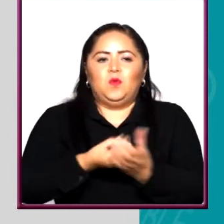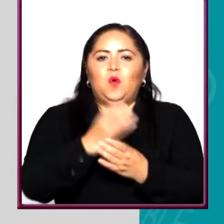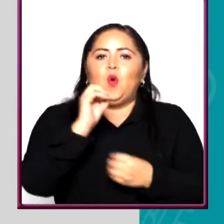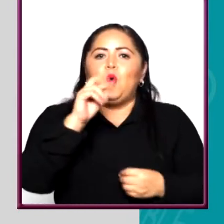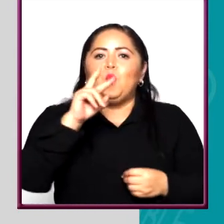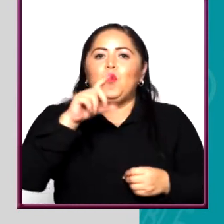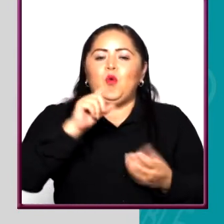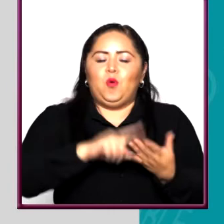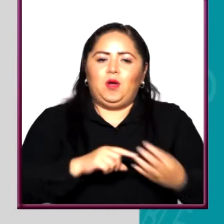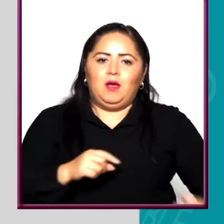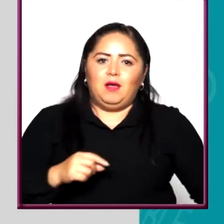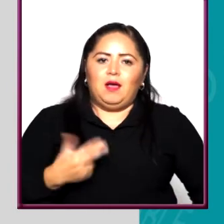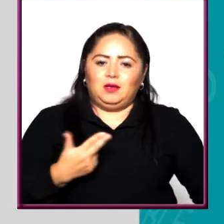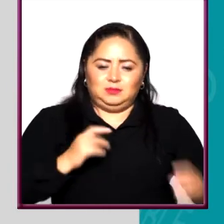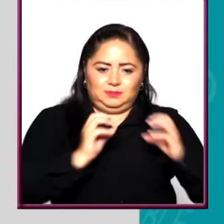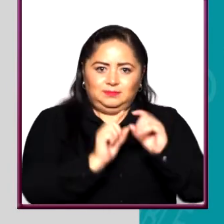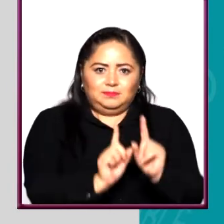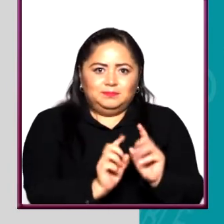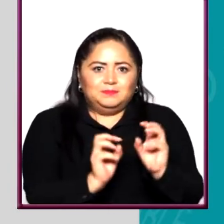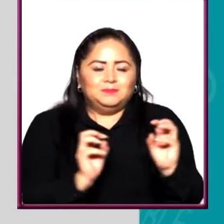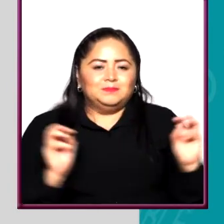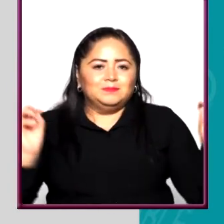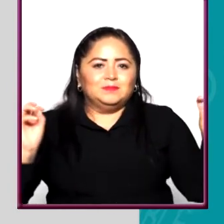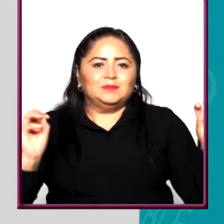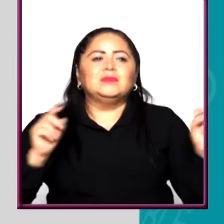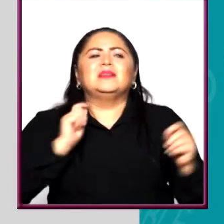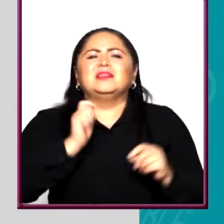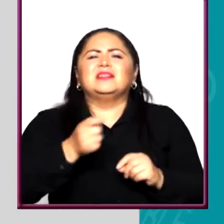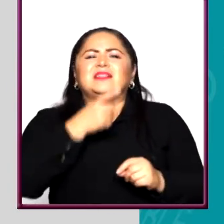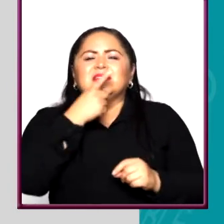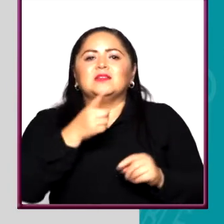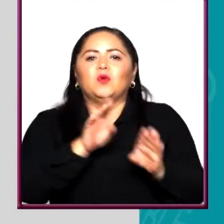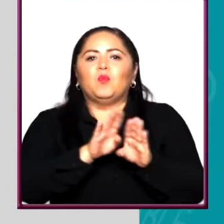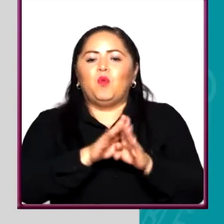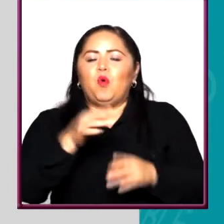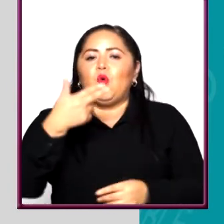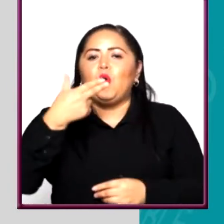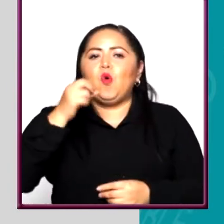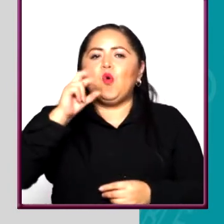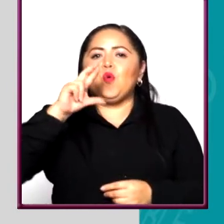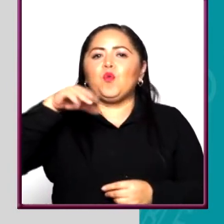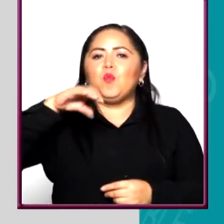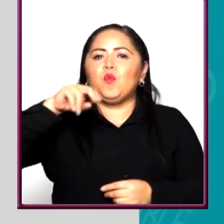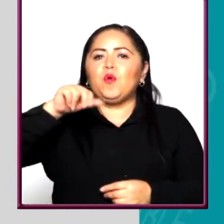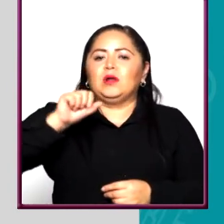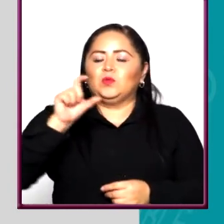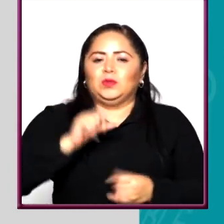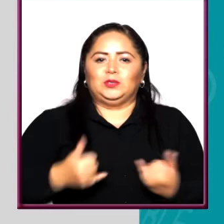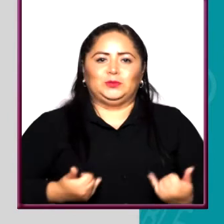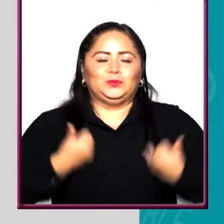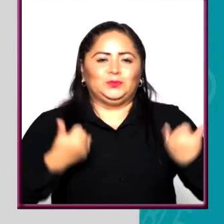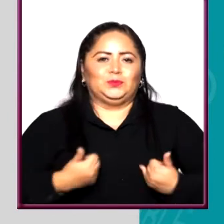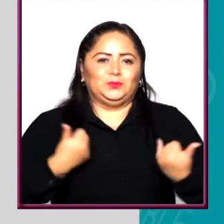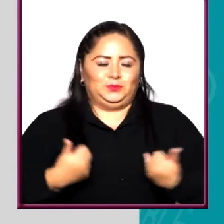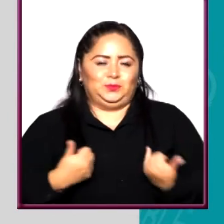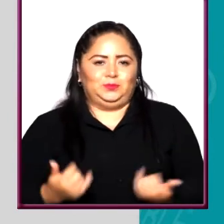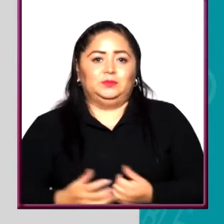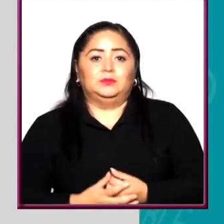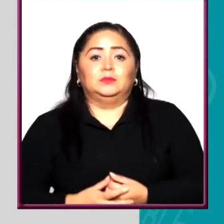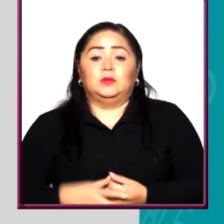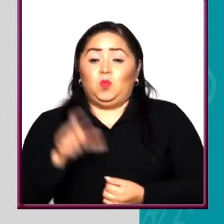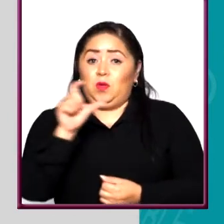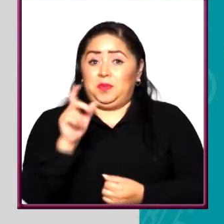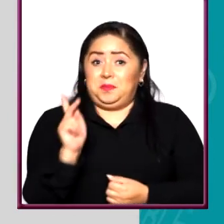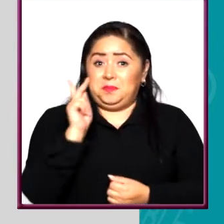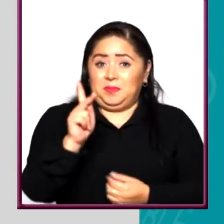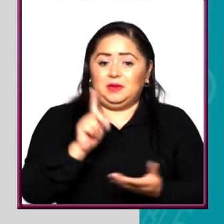La ovulación es la salida de un óvulo maduro del ovario hacia la trompa de Falopio, proceso que ocurre bajo la acción de hormonas a partir de la